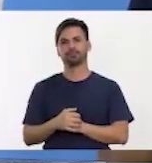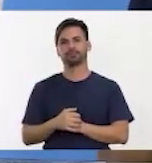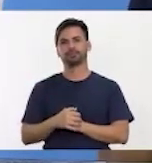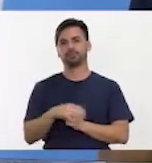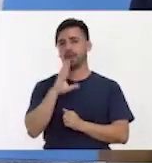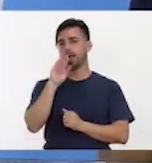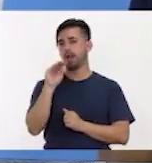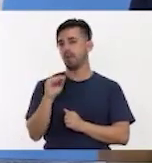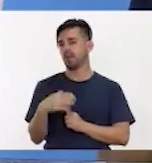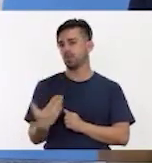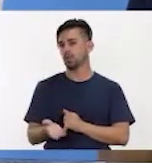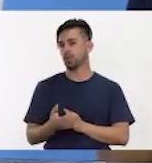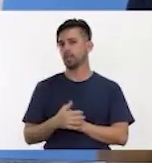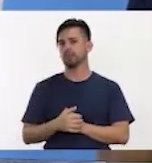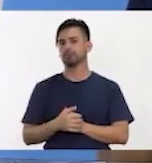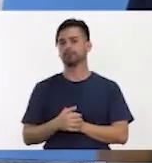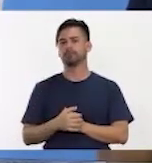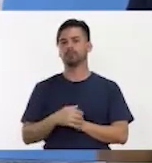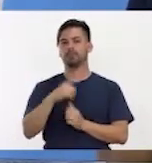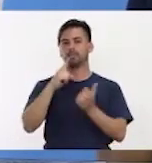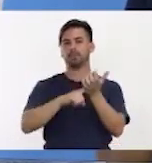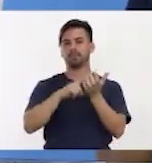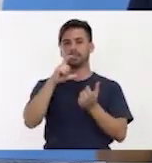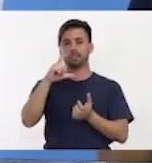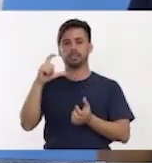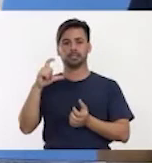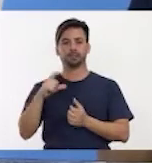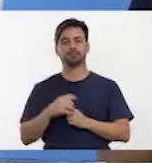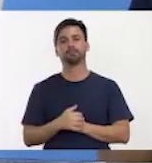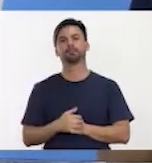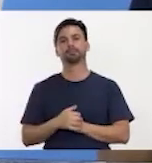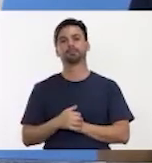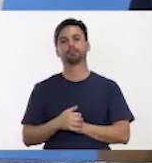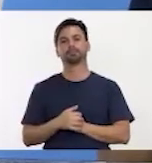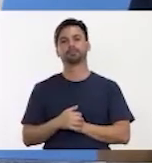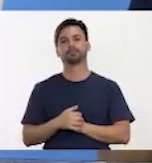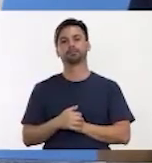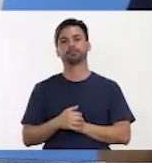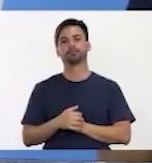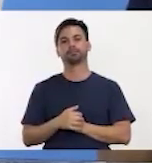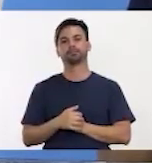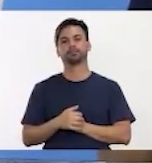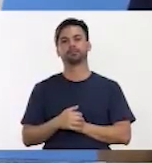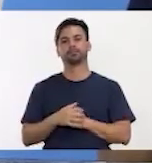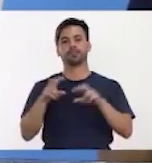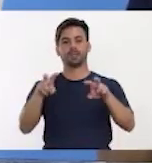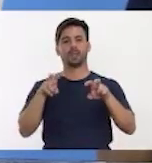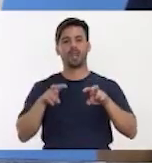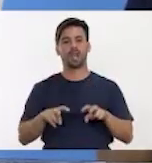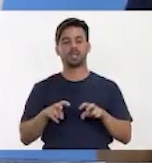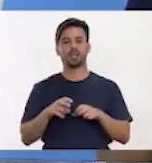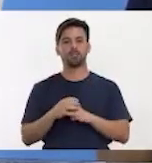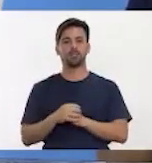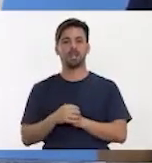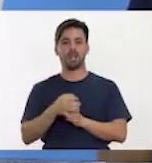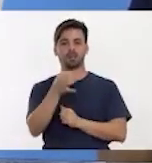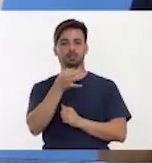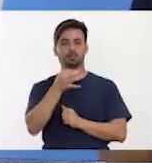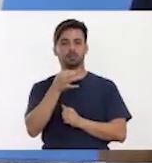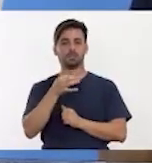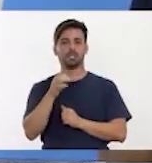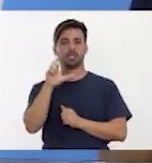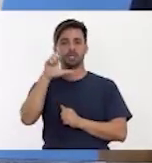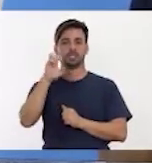estamos refiriendo a el Partido Revolucionario Cubano, la Asamblea de Representantes del